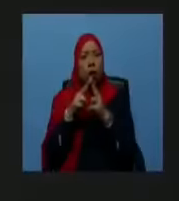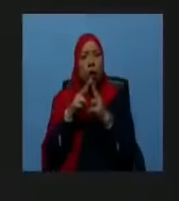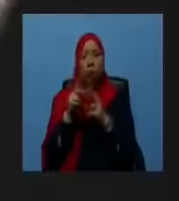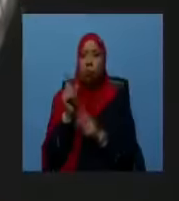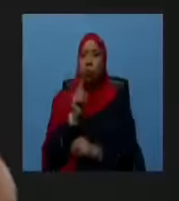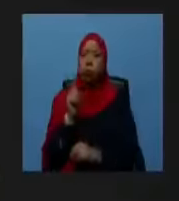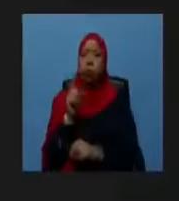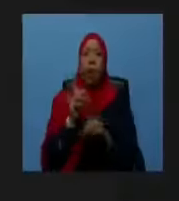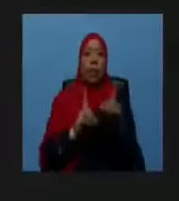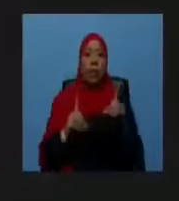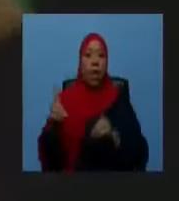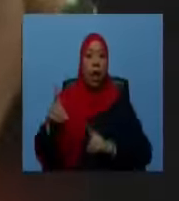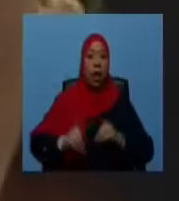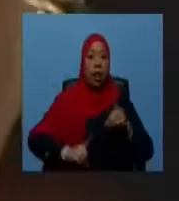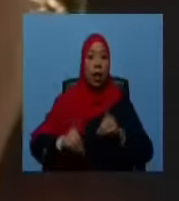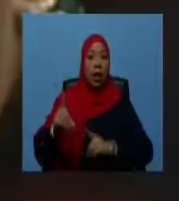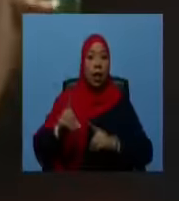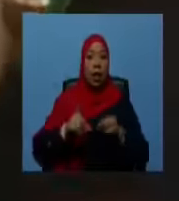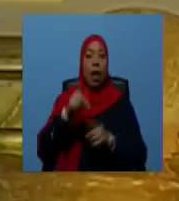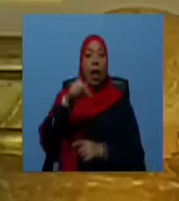La dieta keto, mira, aquí está.